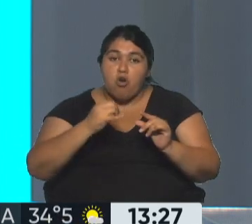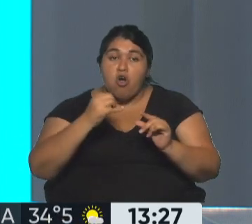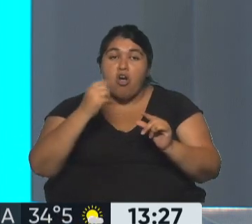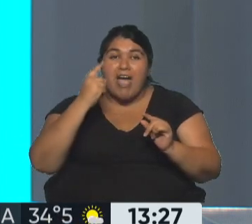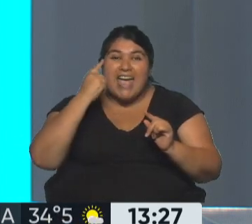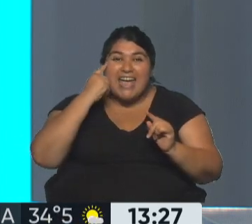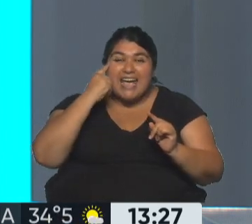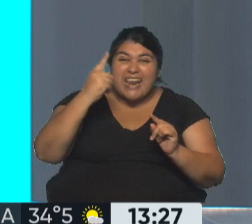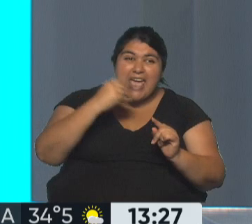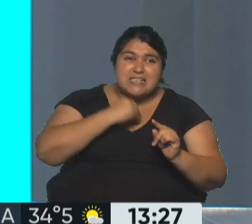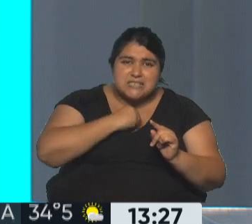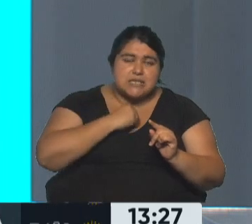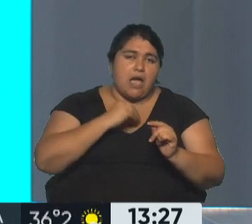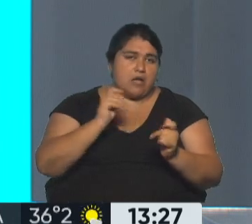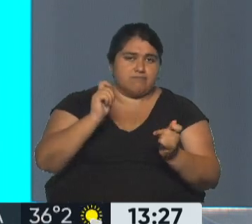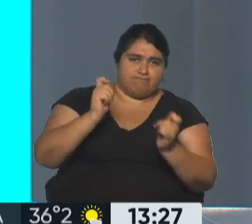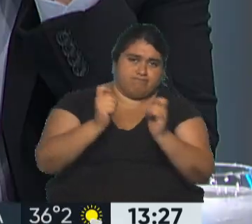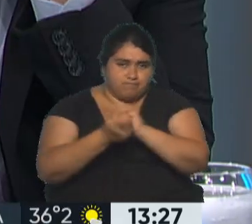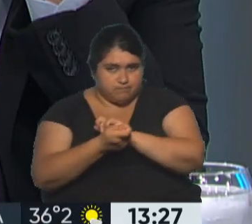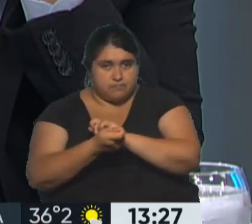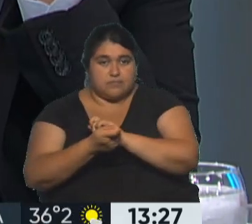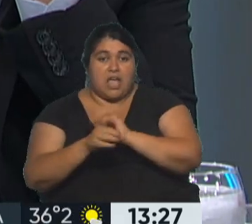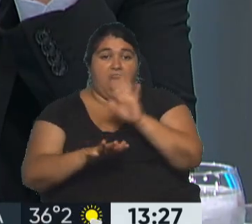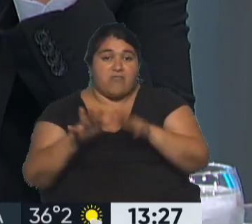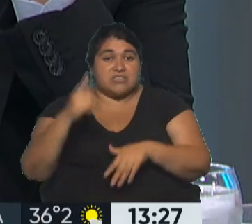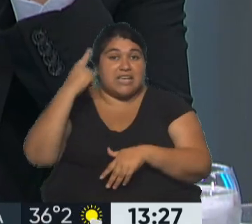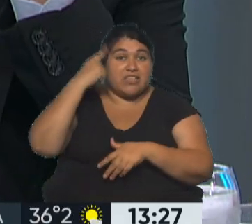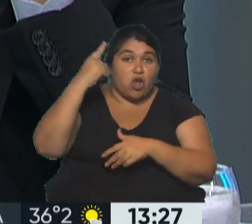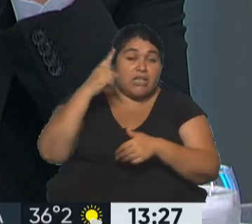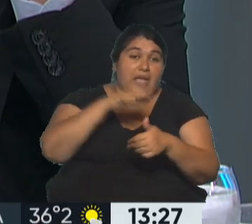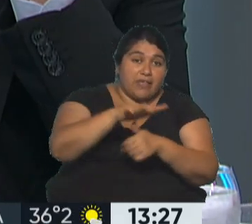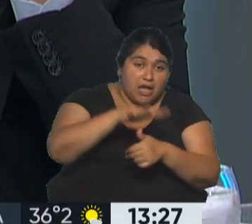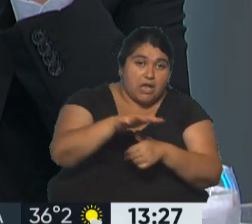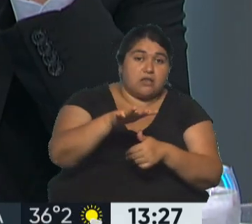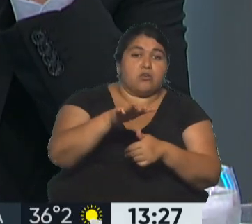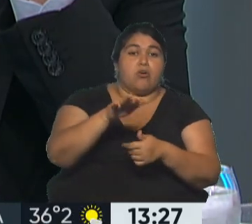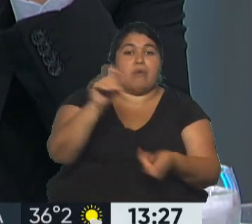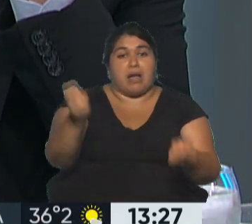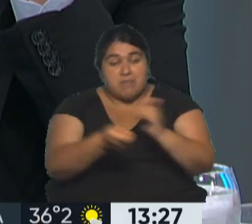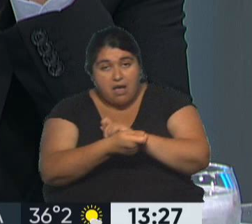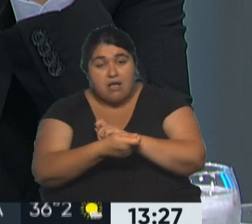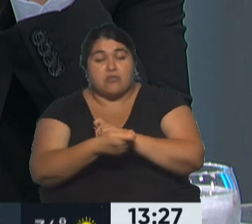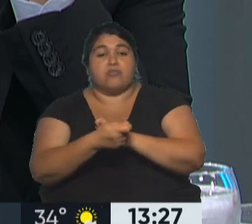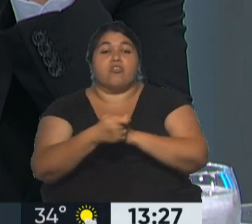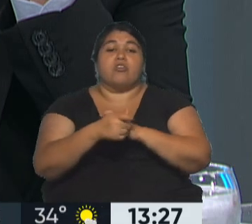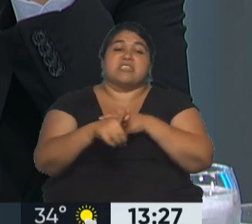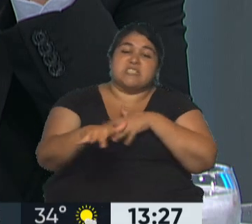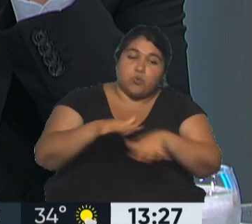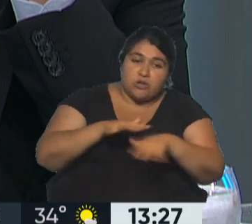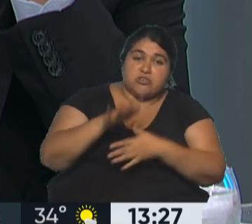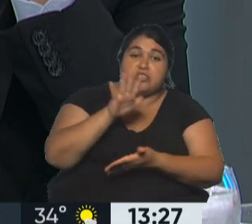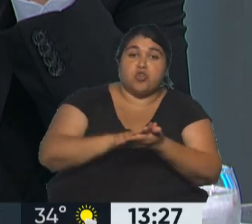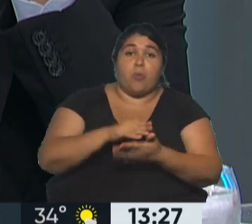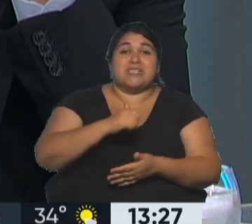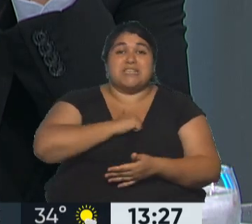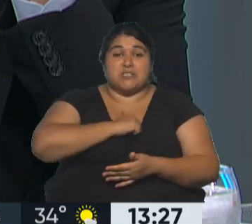creencias. A veces ese relativismo, la ideología de género, ciertas concepciones de la